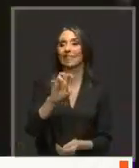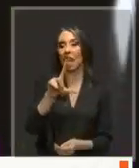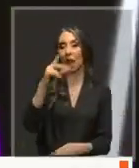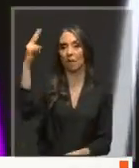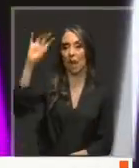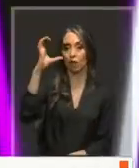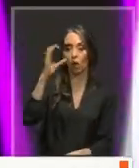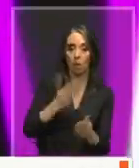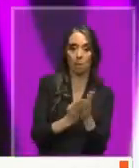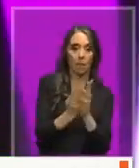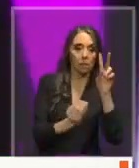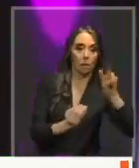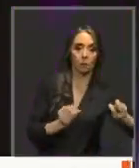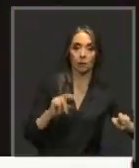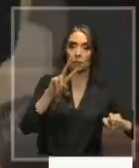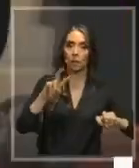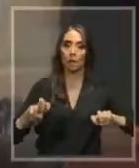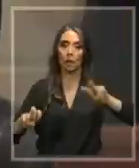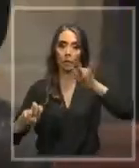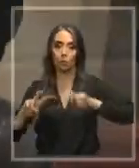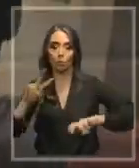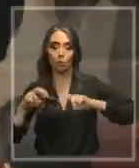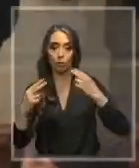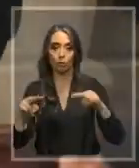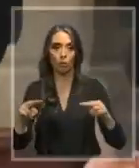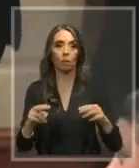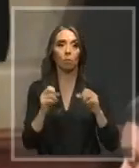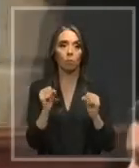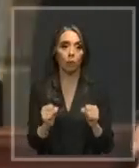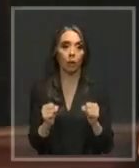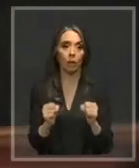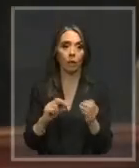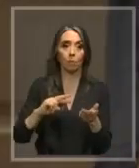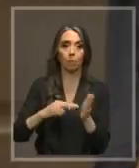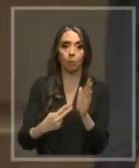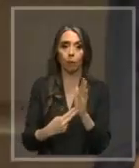sus propias investigaciones que amenazan con poner